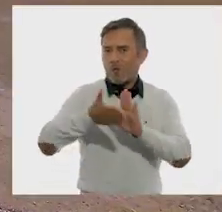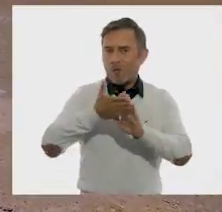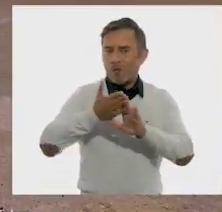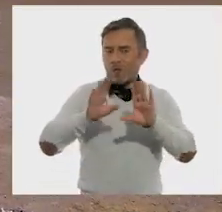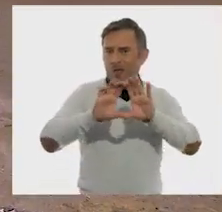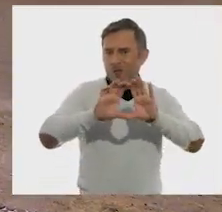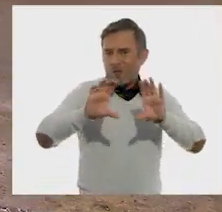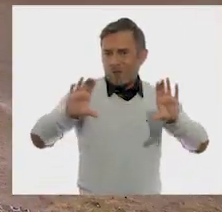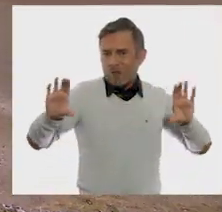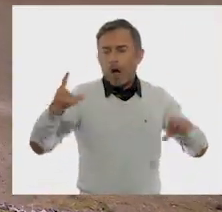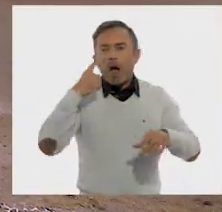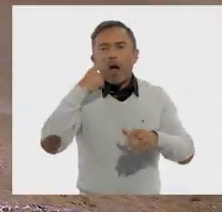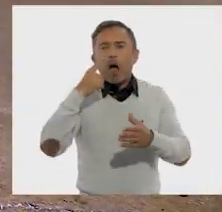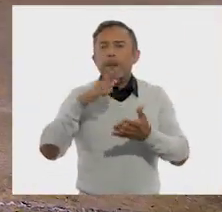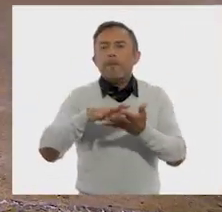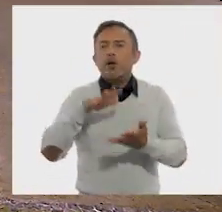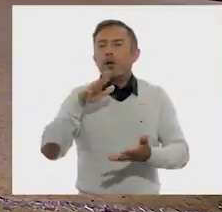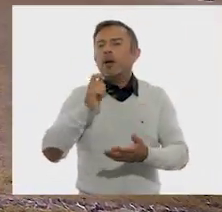funciones administrativas.